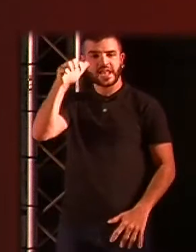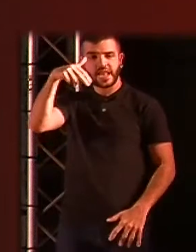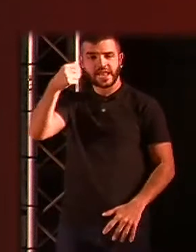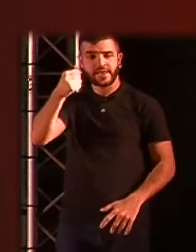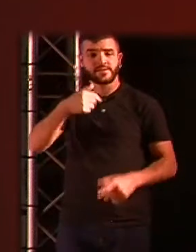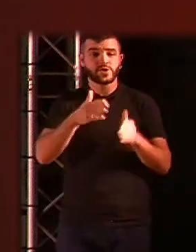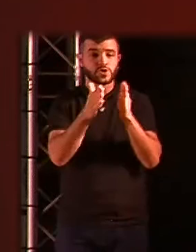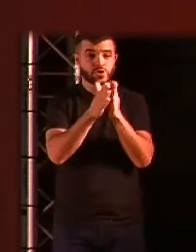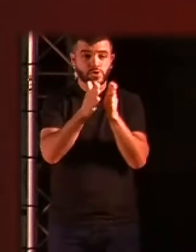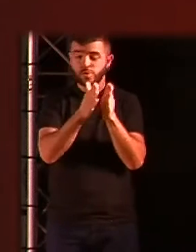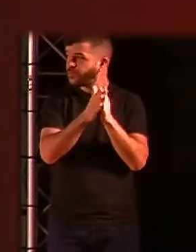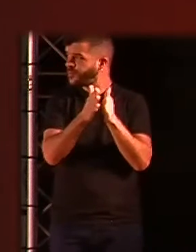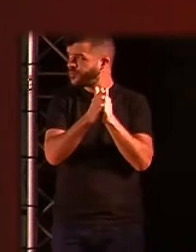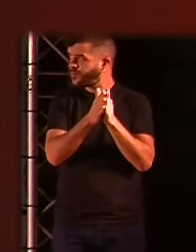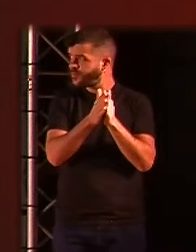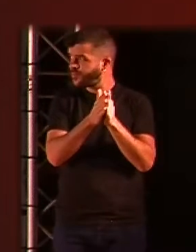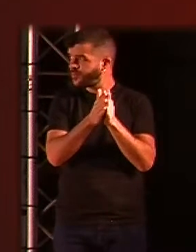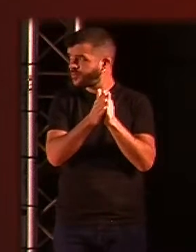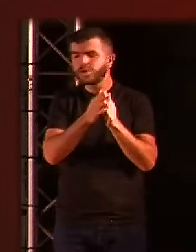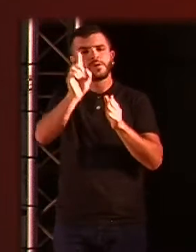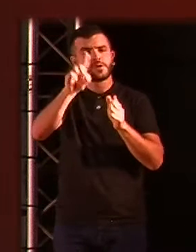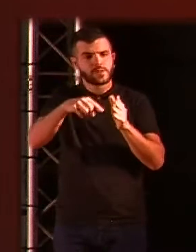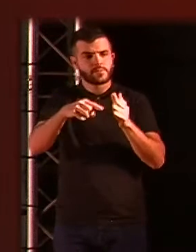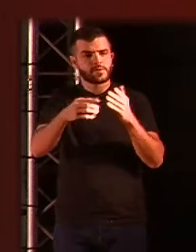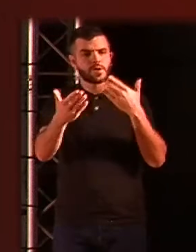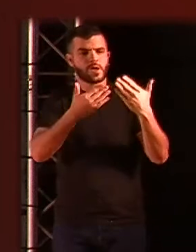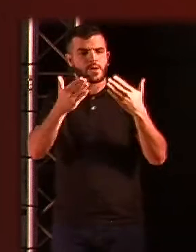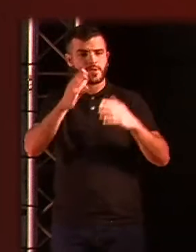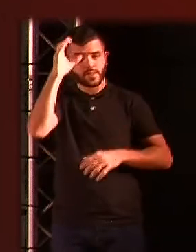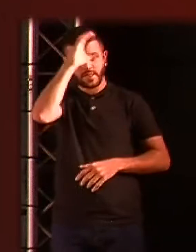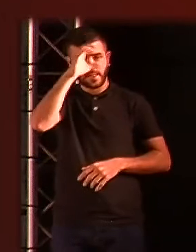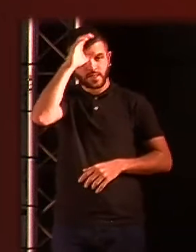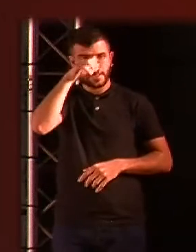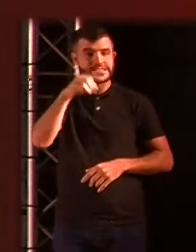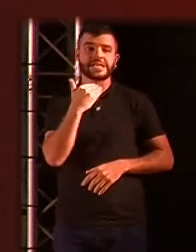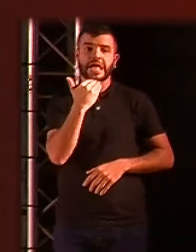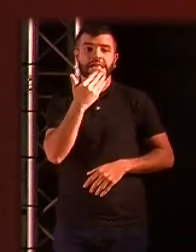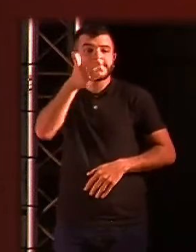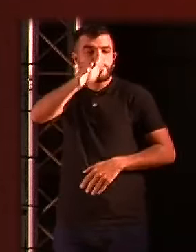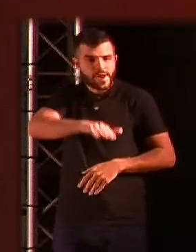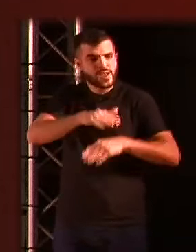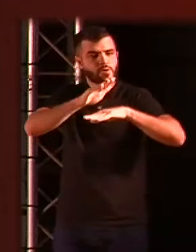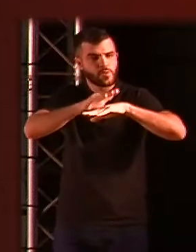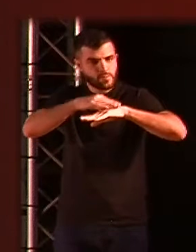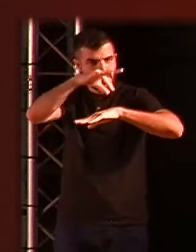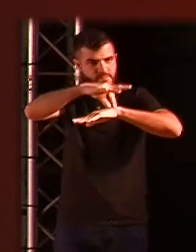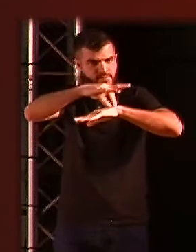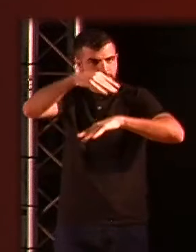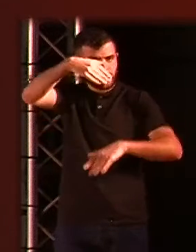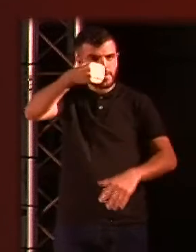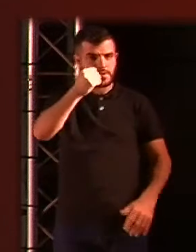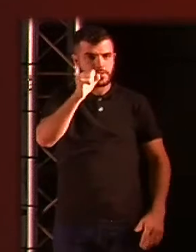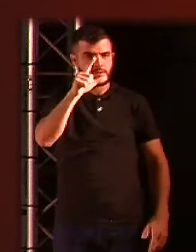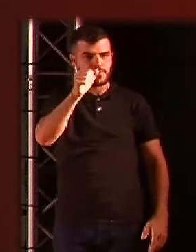Nuestro compañero Aníbal, que estaba también hablando de ciencia, casi se nos va por una malaria. Así que, bueno, a ver si